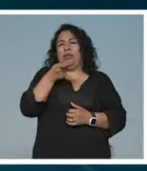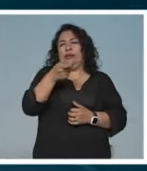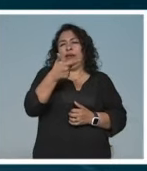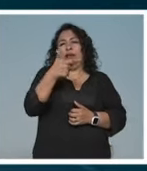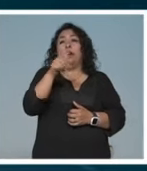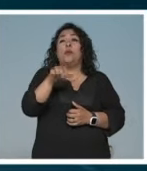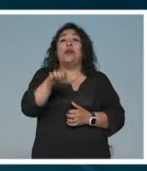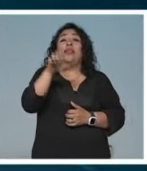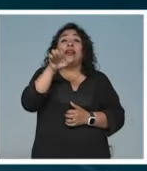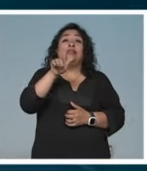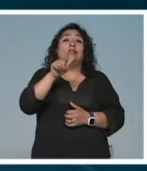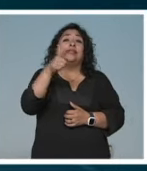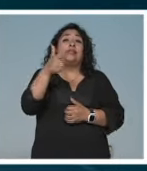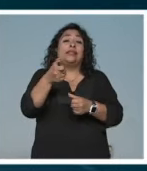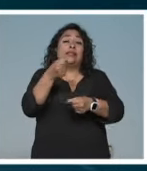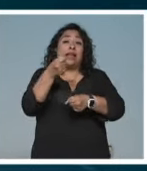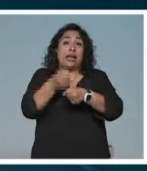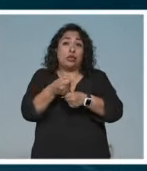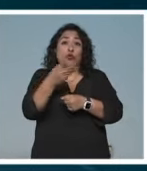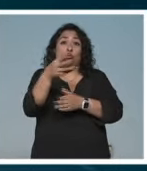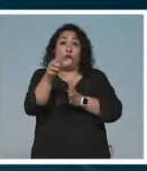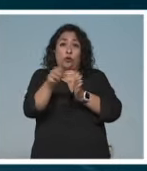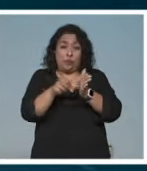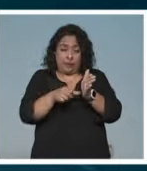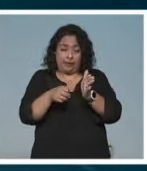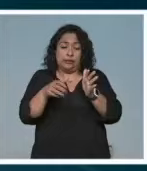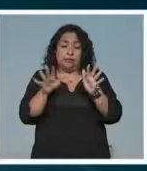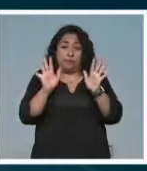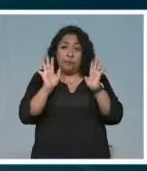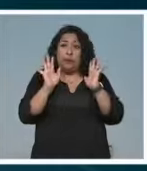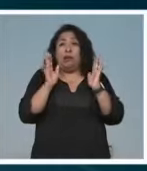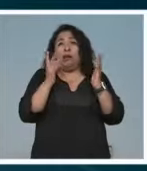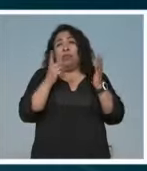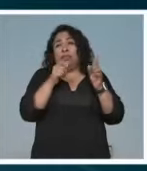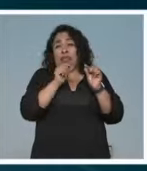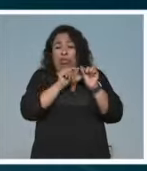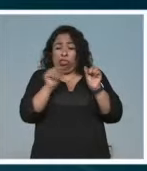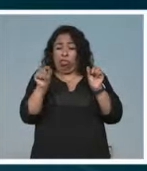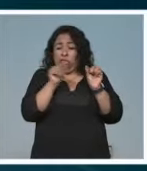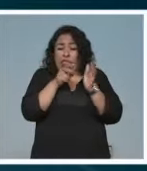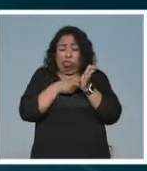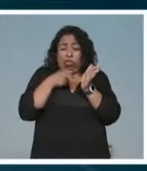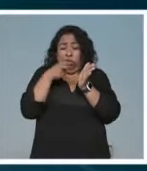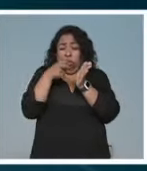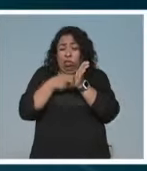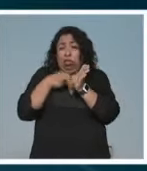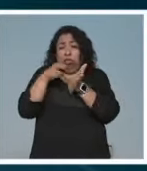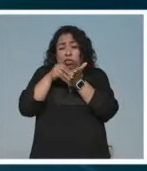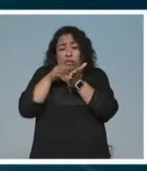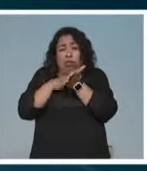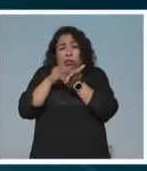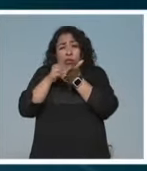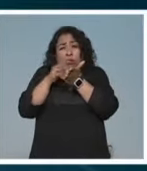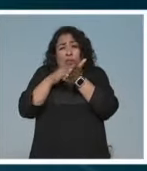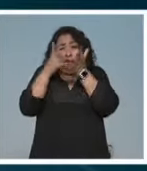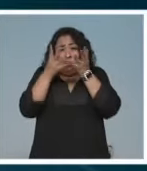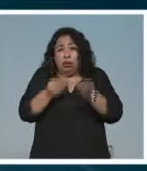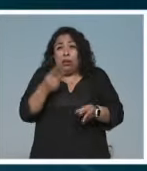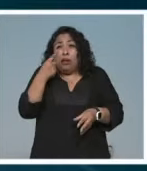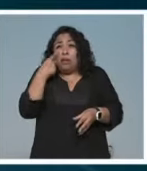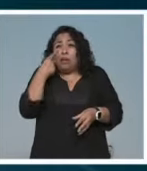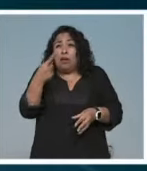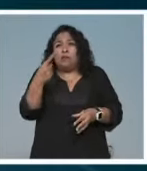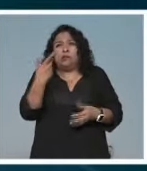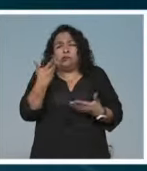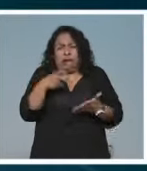entonces 77 años y 4 meses. Un sinfín de marcas de corrección y anotaciones dan cuenta del